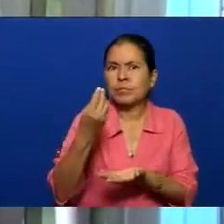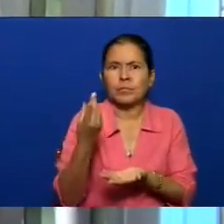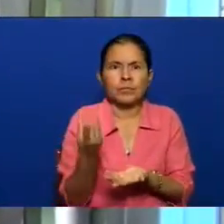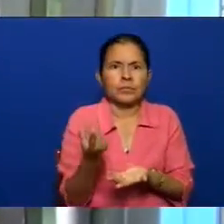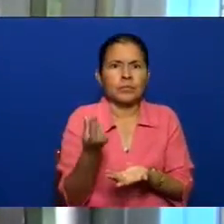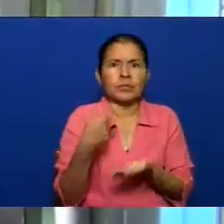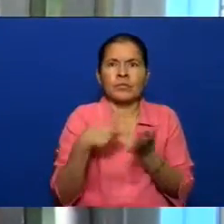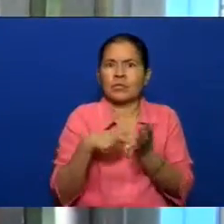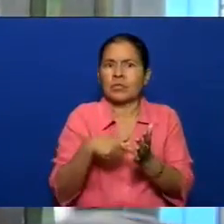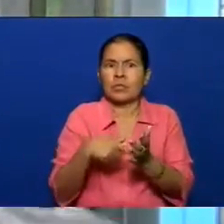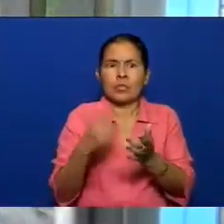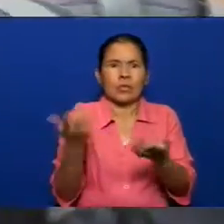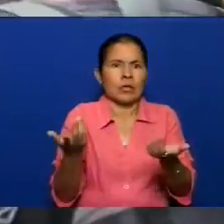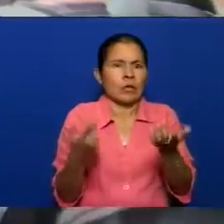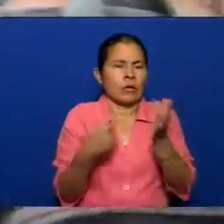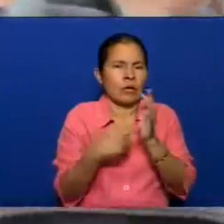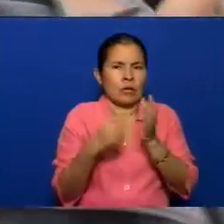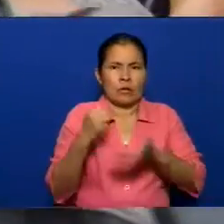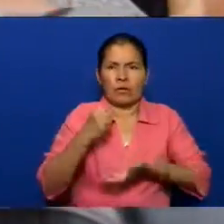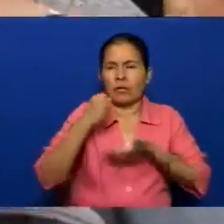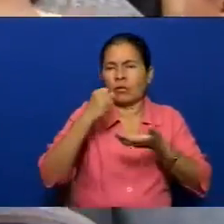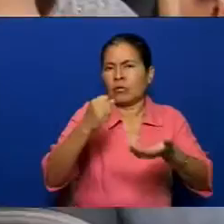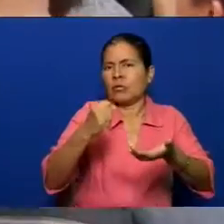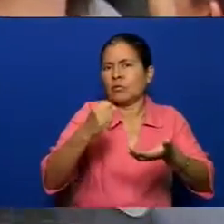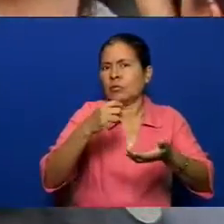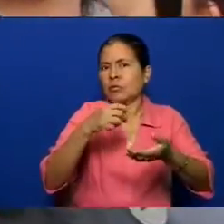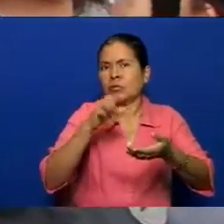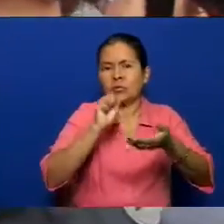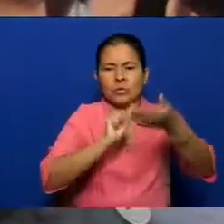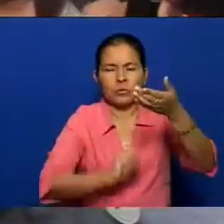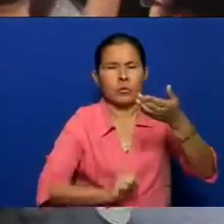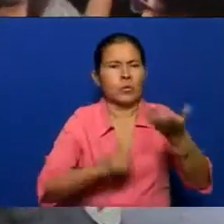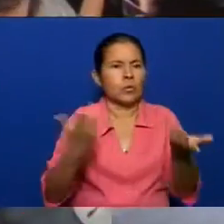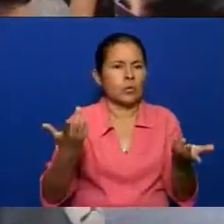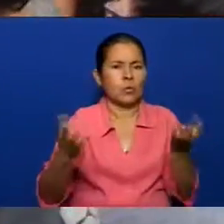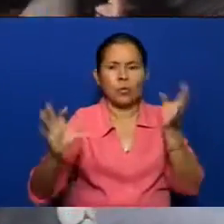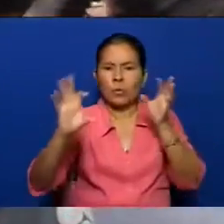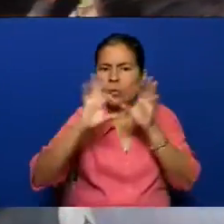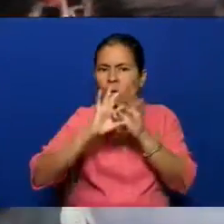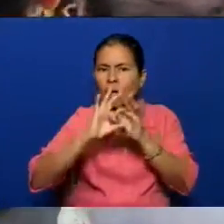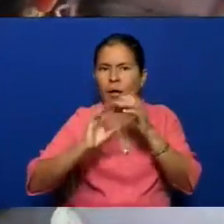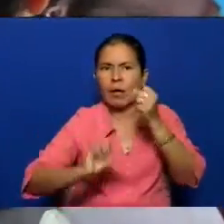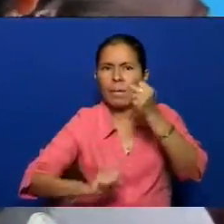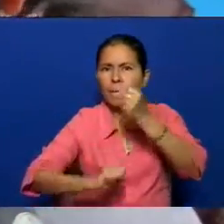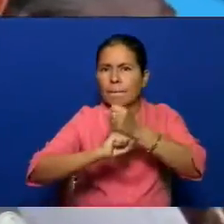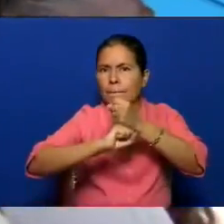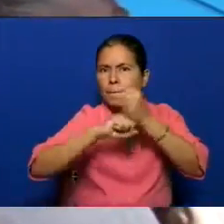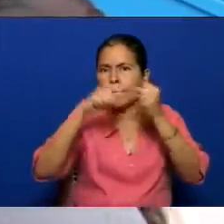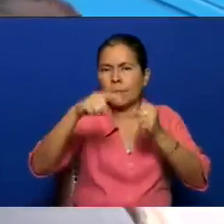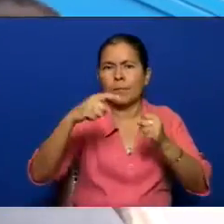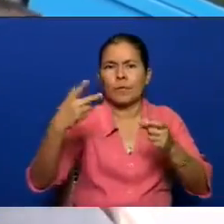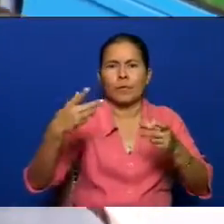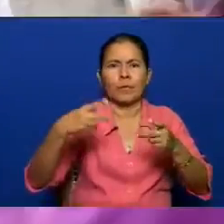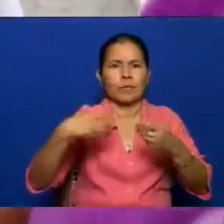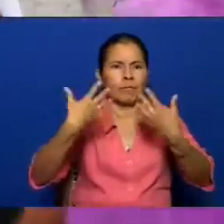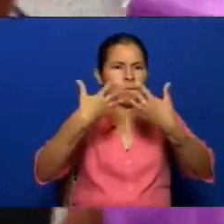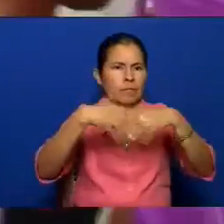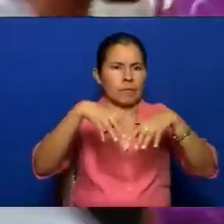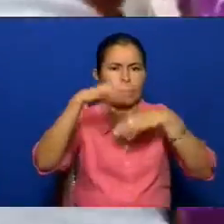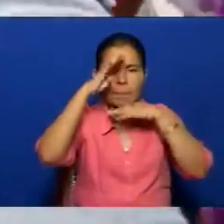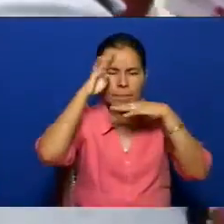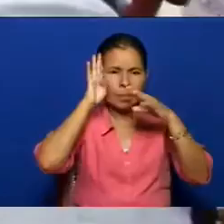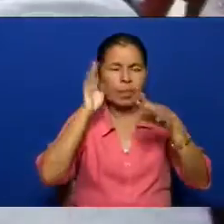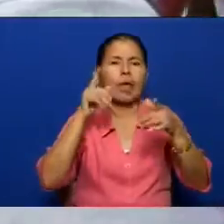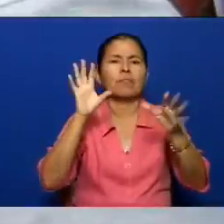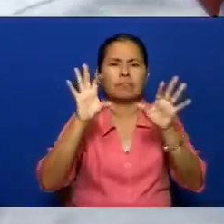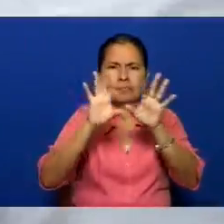o la cooperación sur-sur, la participación de la empresa privada, que es fundamental, cosas que antes no se discutían en los Objetivos de Desarrollo